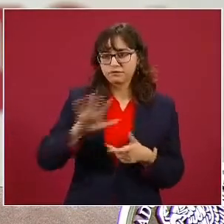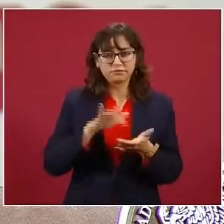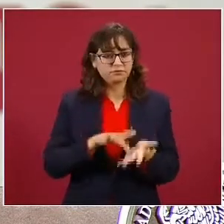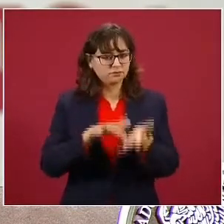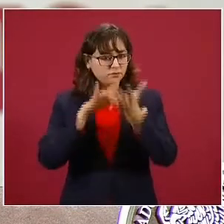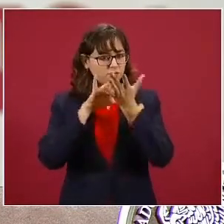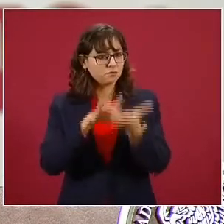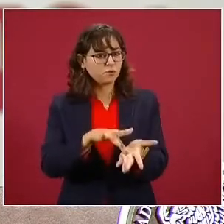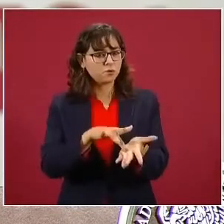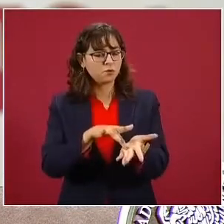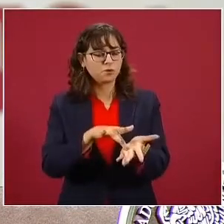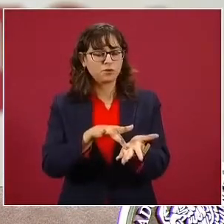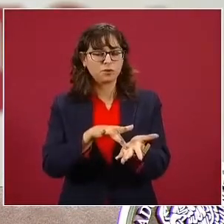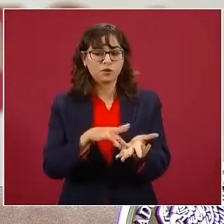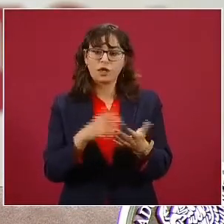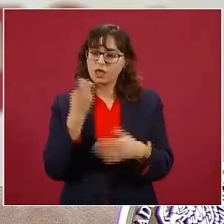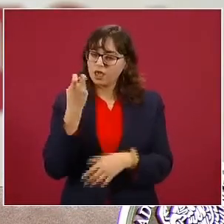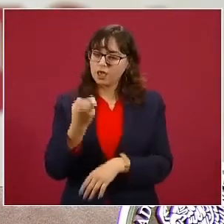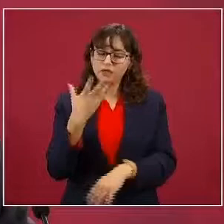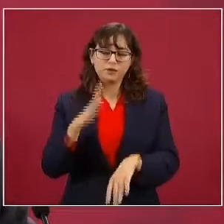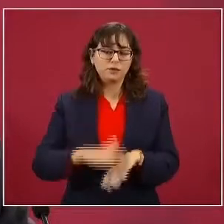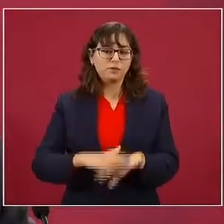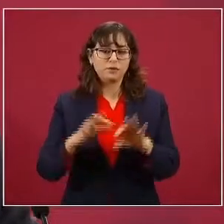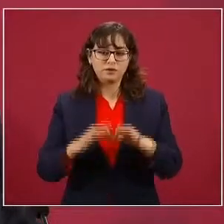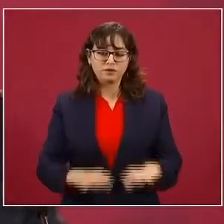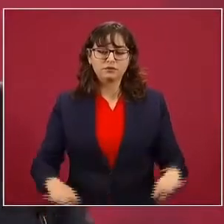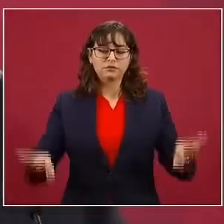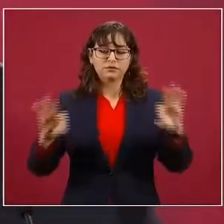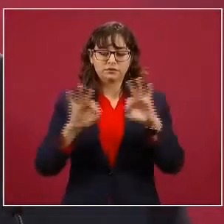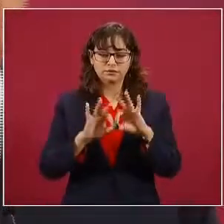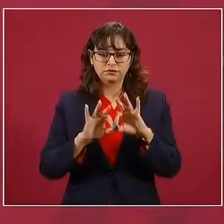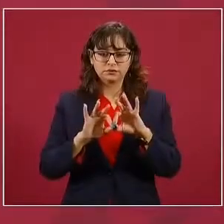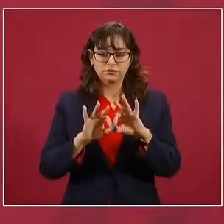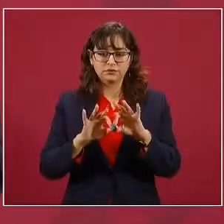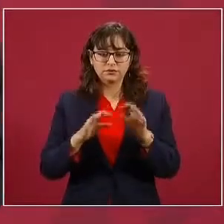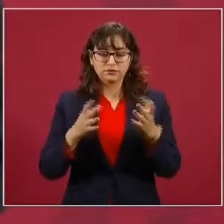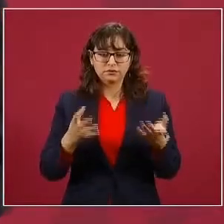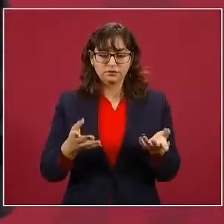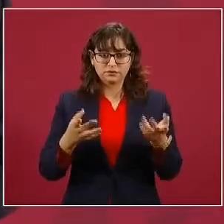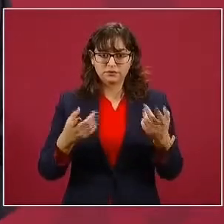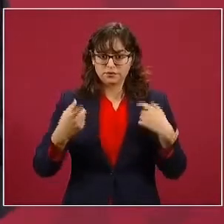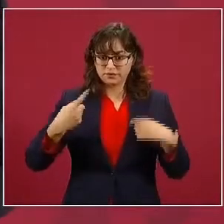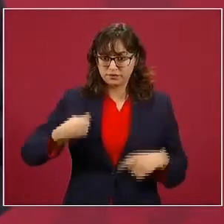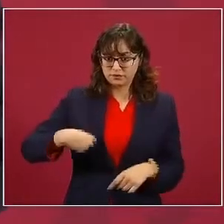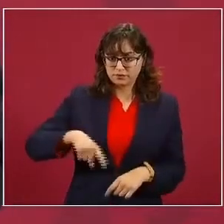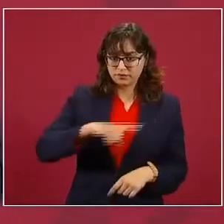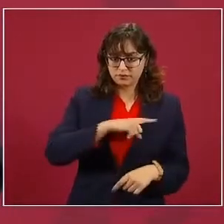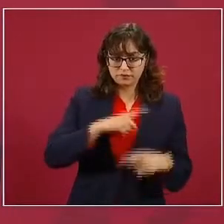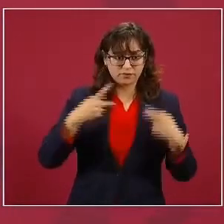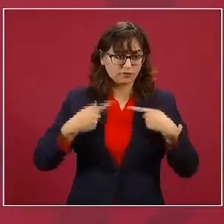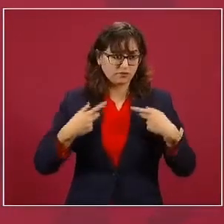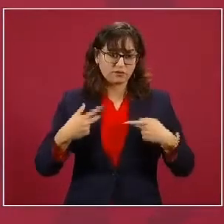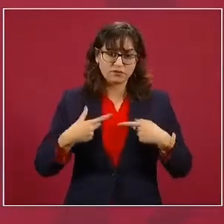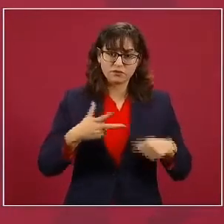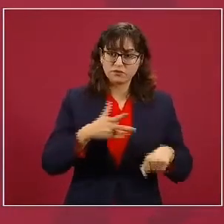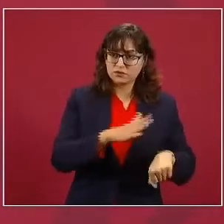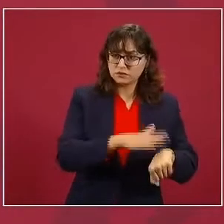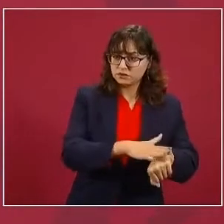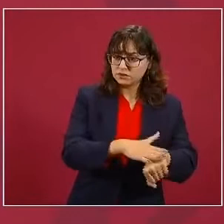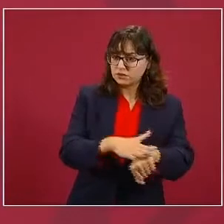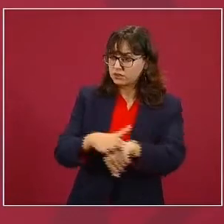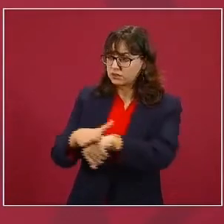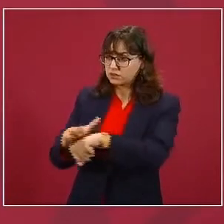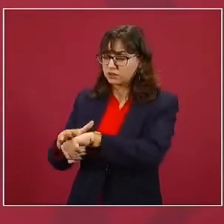Eso fue lo fundamental, que cuando llamamos a que todos